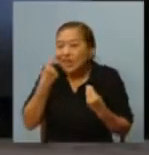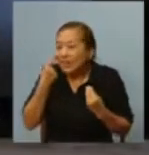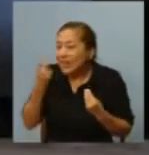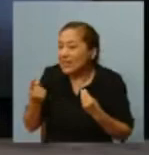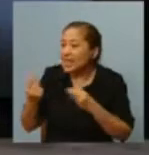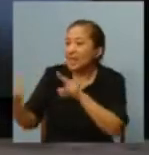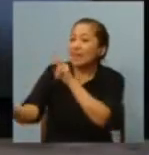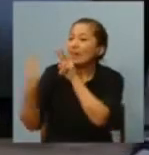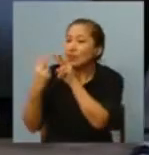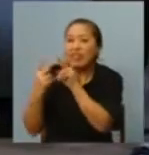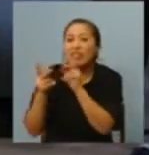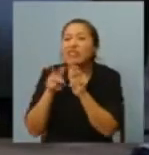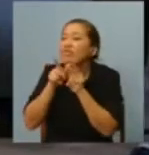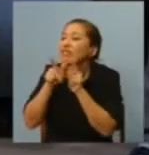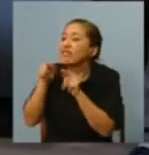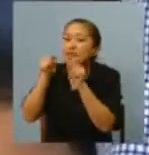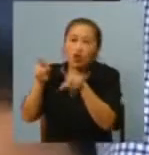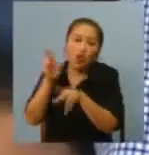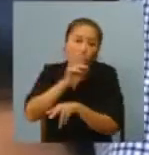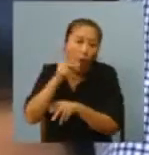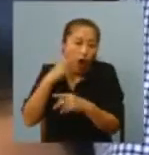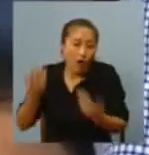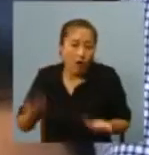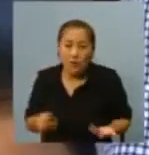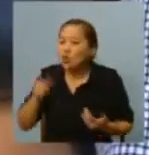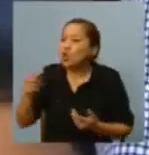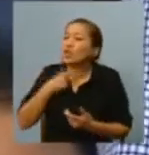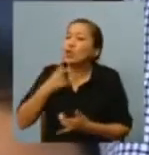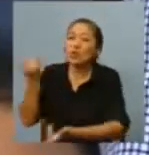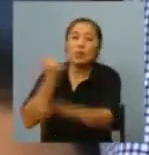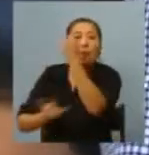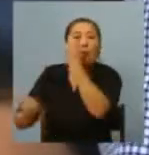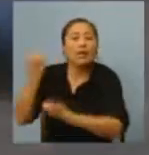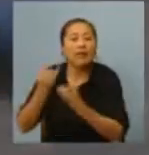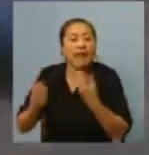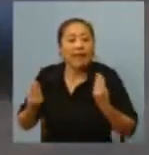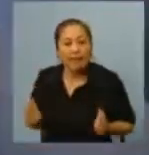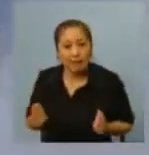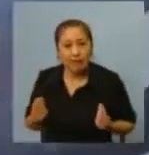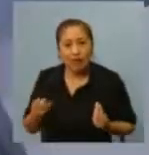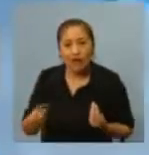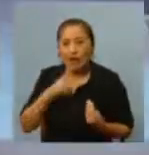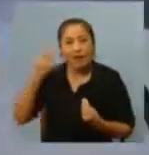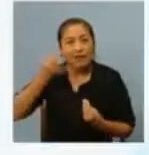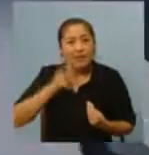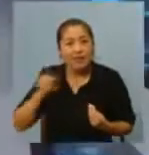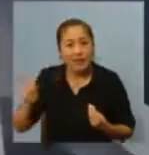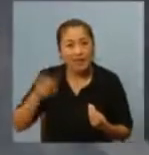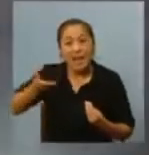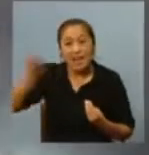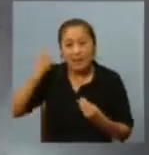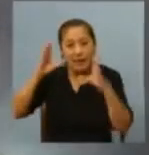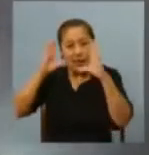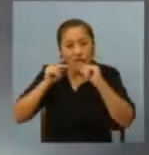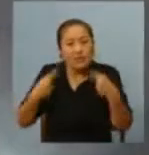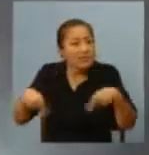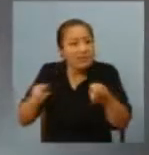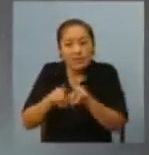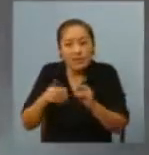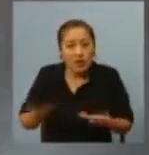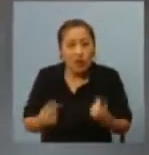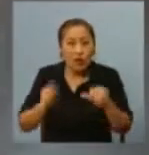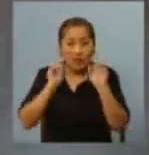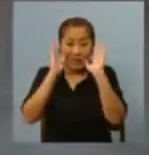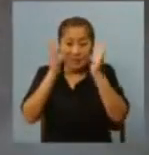y encararlo y decirle, señor o señora, yo quiero que usted me explique esto. Y la verdad que eso pasó anoche, y lo que me llamó